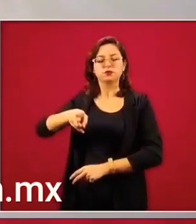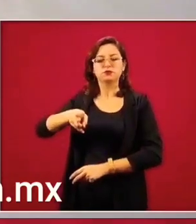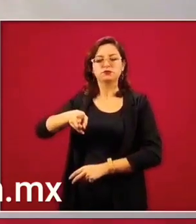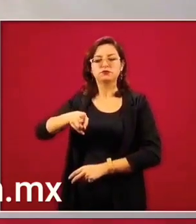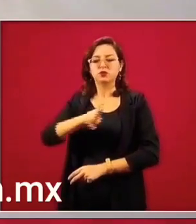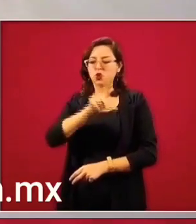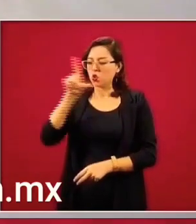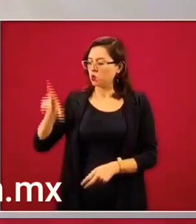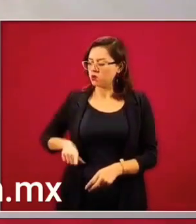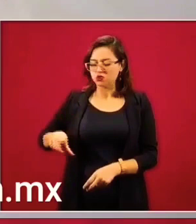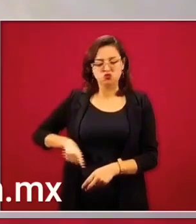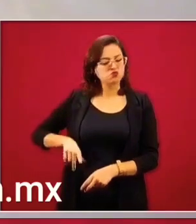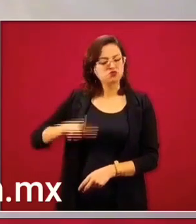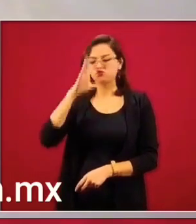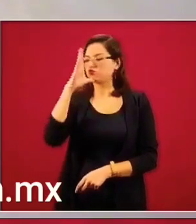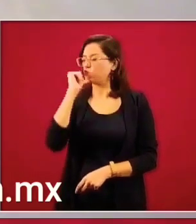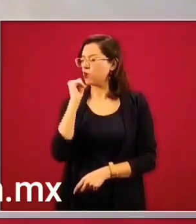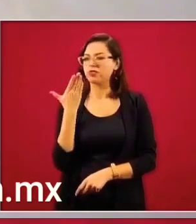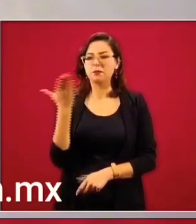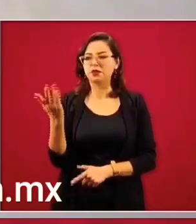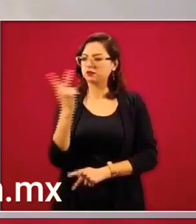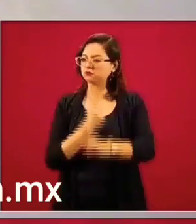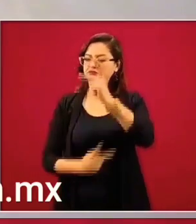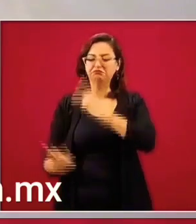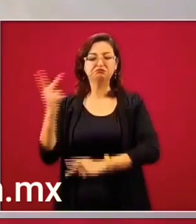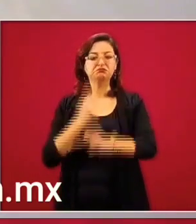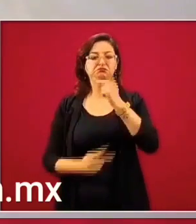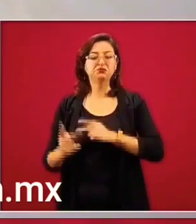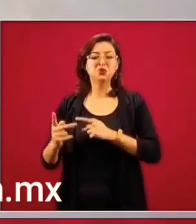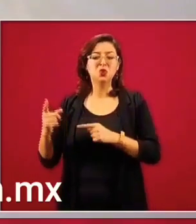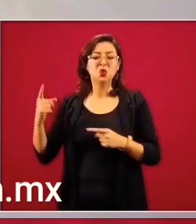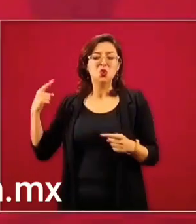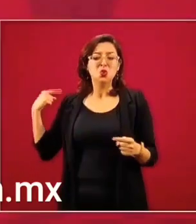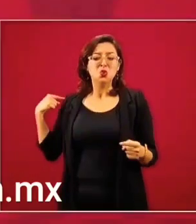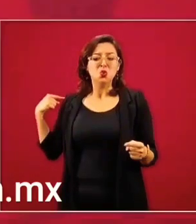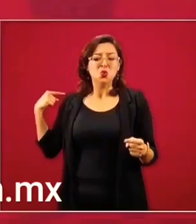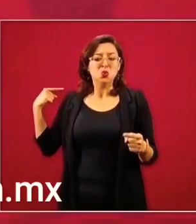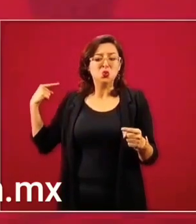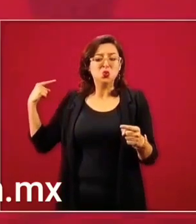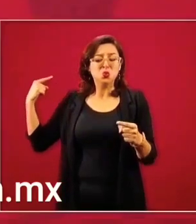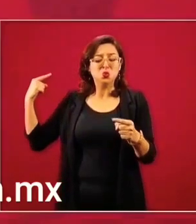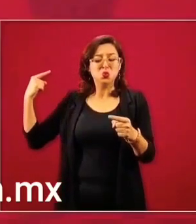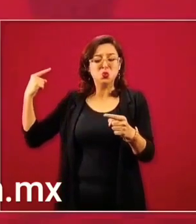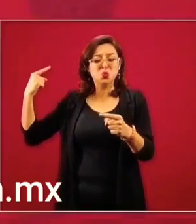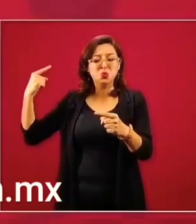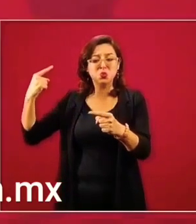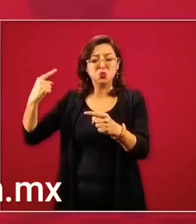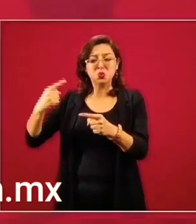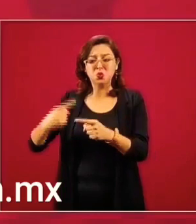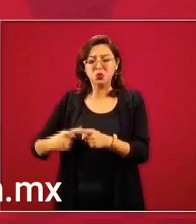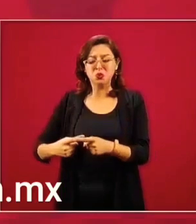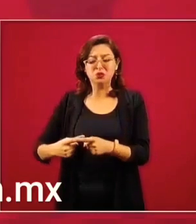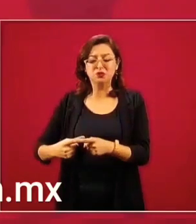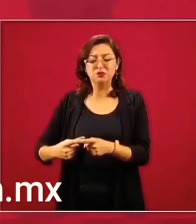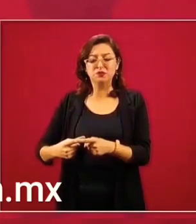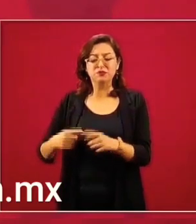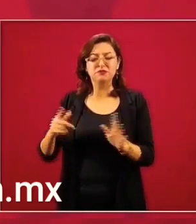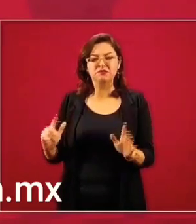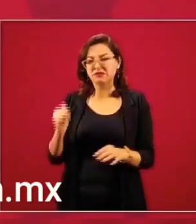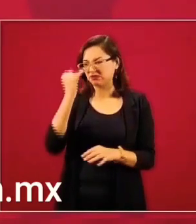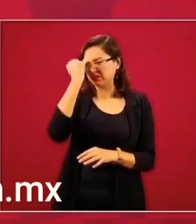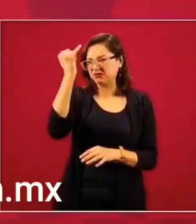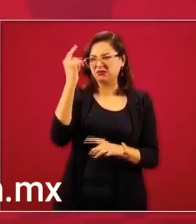de que el gobierno no puede endeudarse. Y desde entonces, independientemente de quién fue el de la